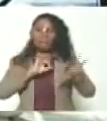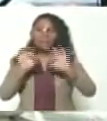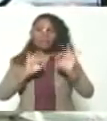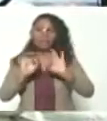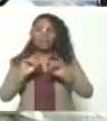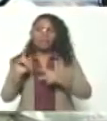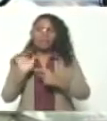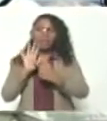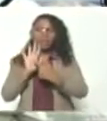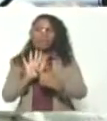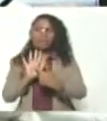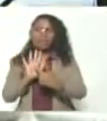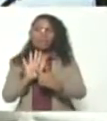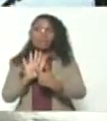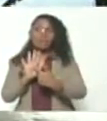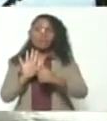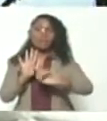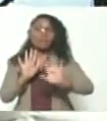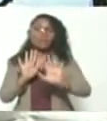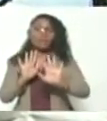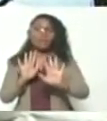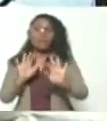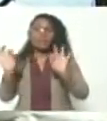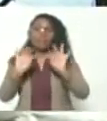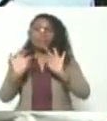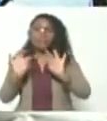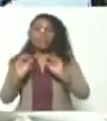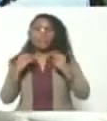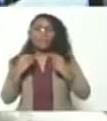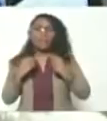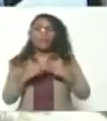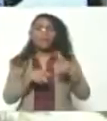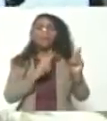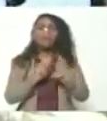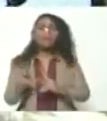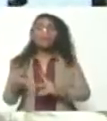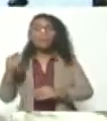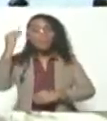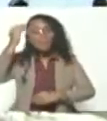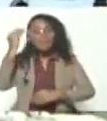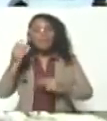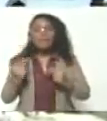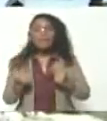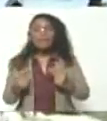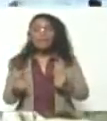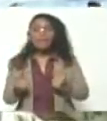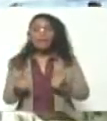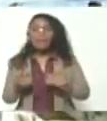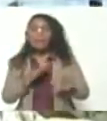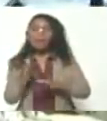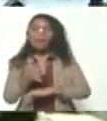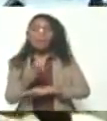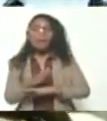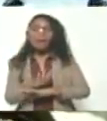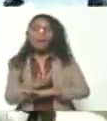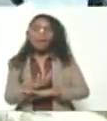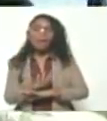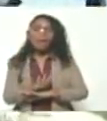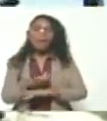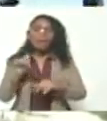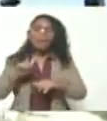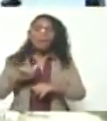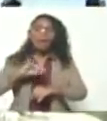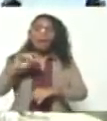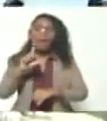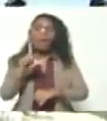GESIN. La tenían preparado para los planes que pensaban activar a partir de ahora, julio. Ya